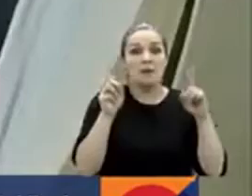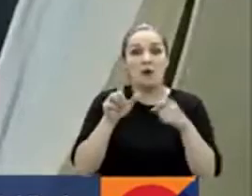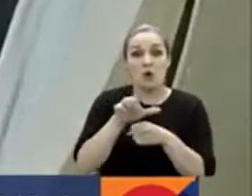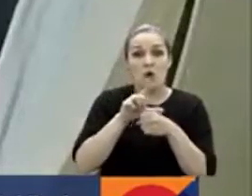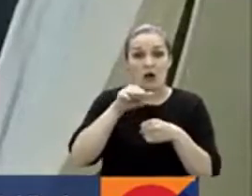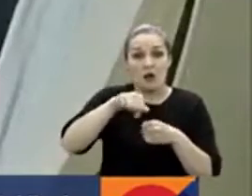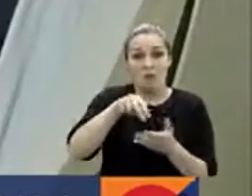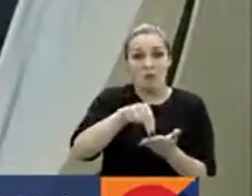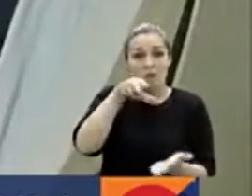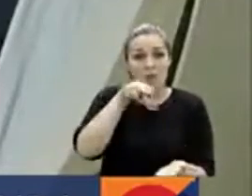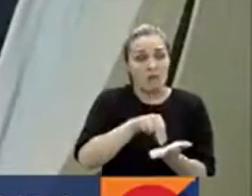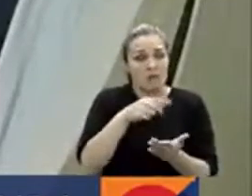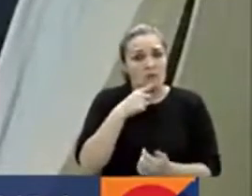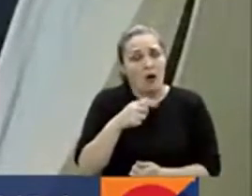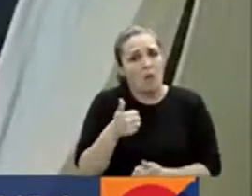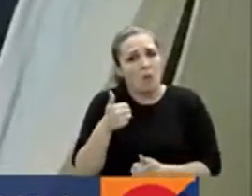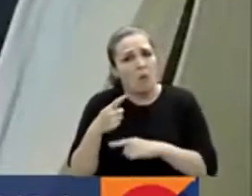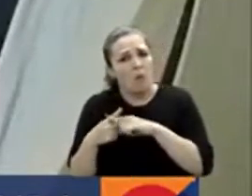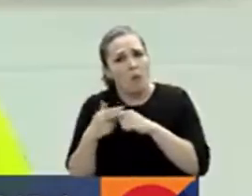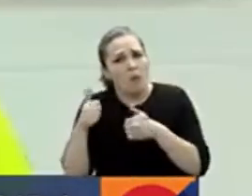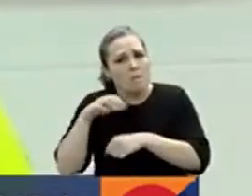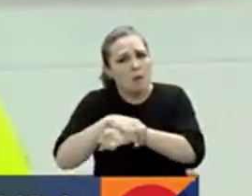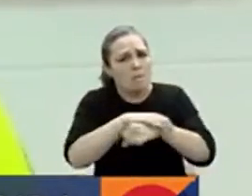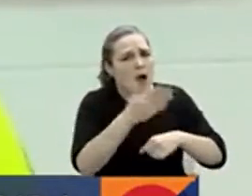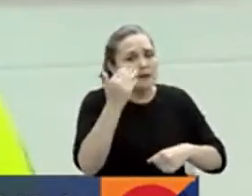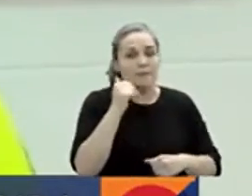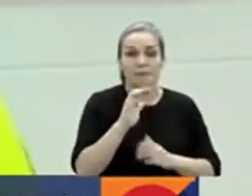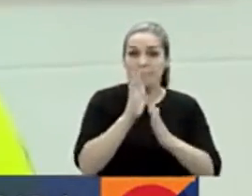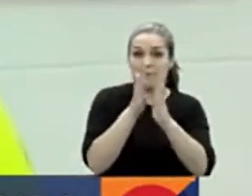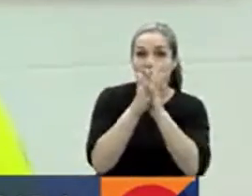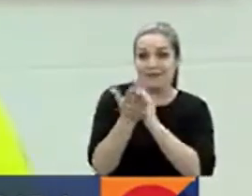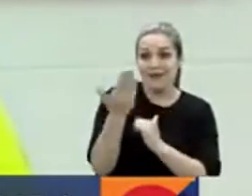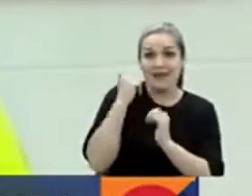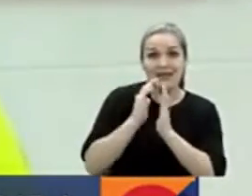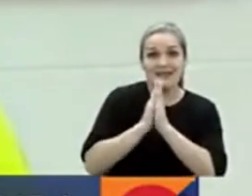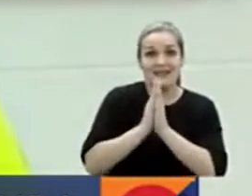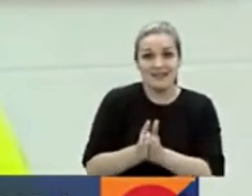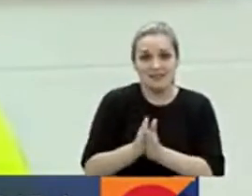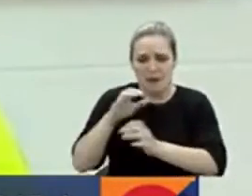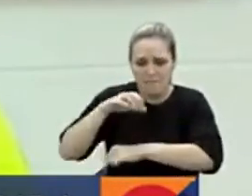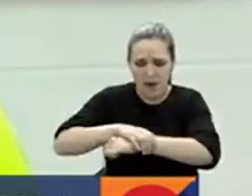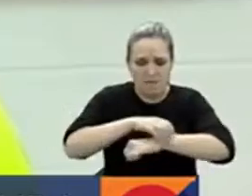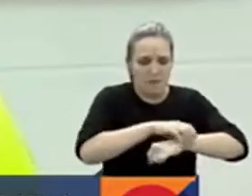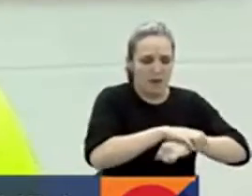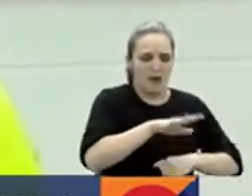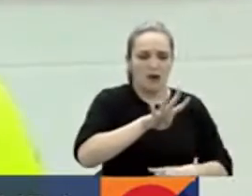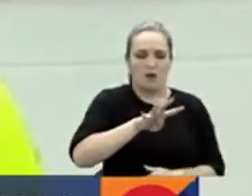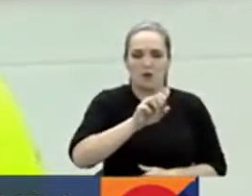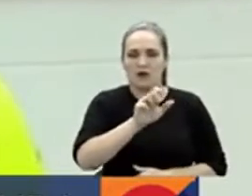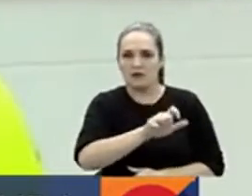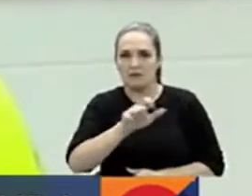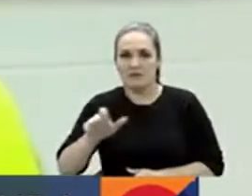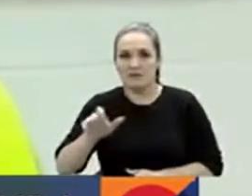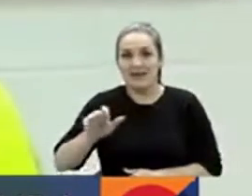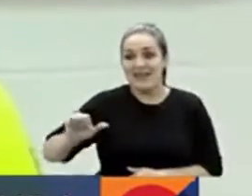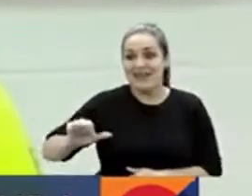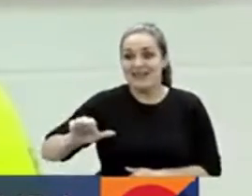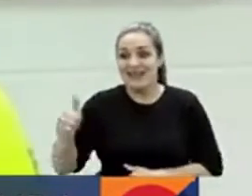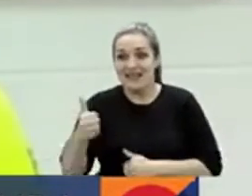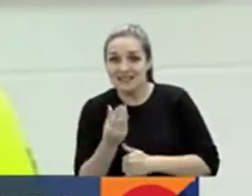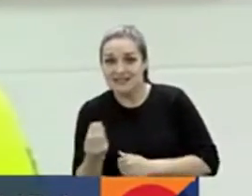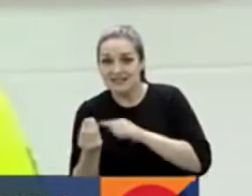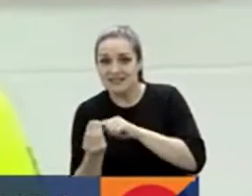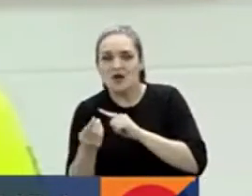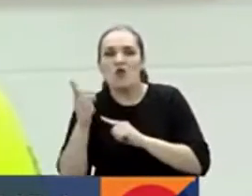se tiene un buen balance en materia de capturas. En el mes de diciembre logró la captura de 40 ciudadanos, 10 de ellos por tratar de hurtar